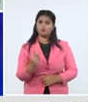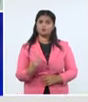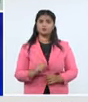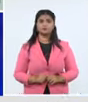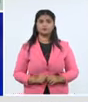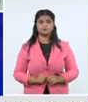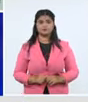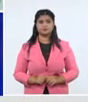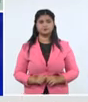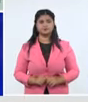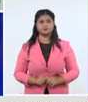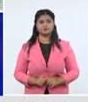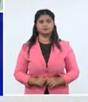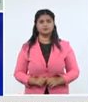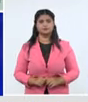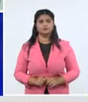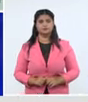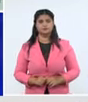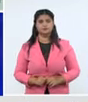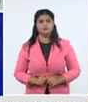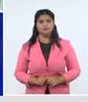de COVID-19.